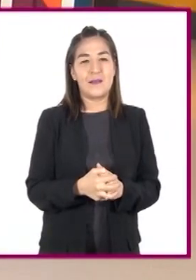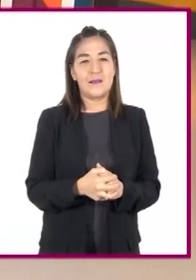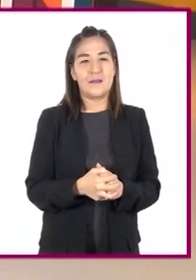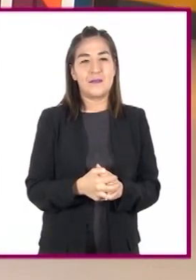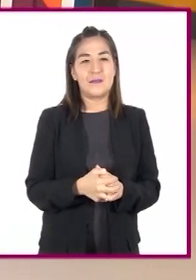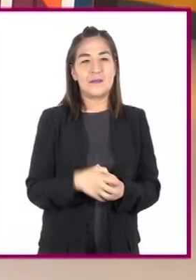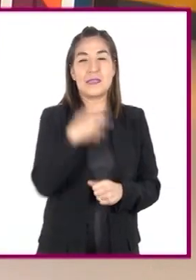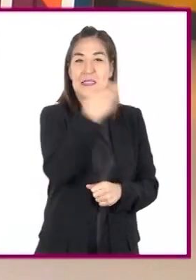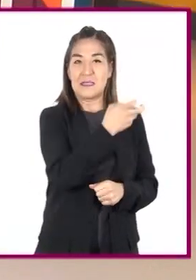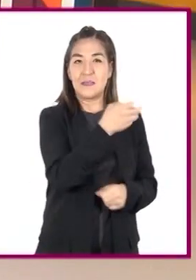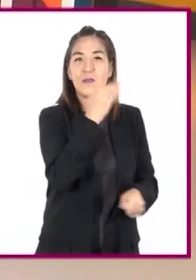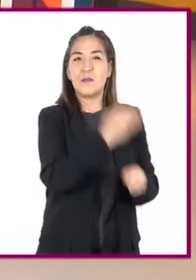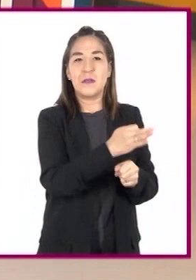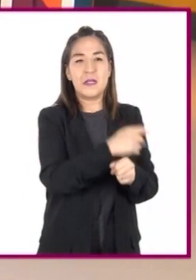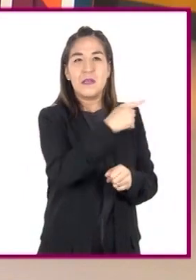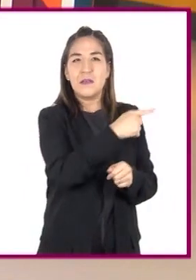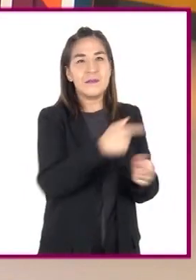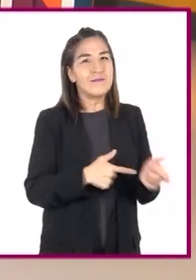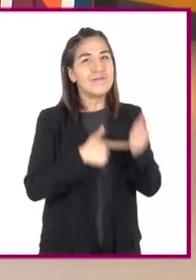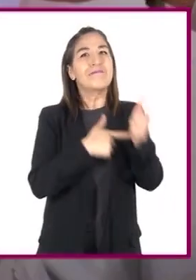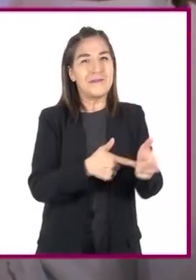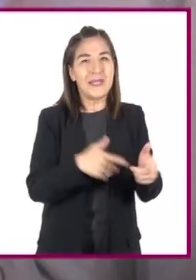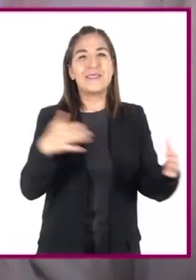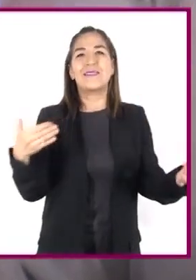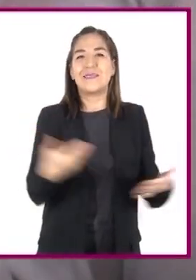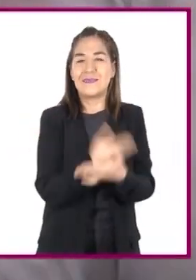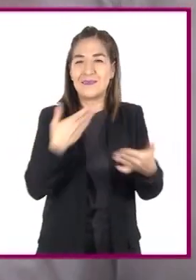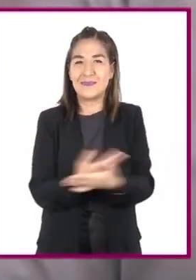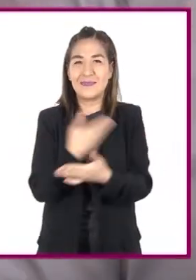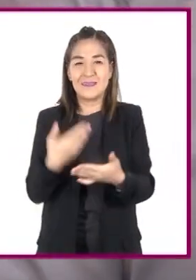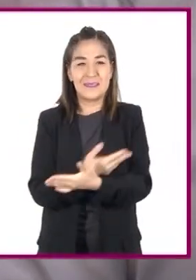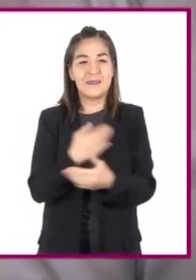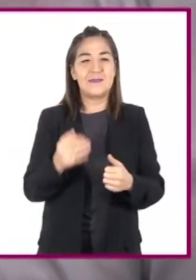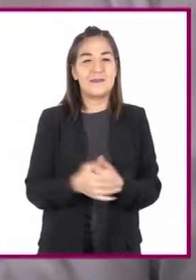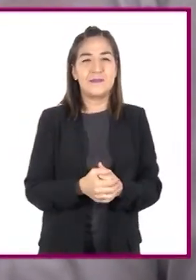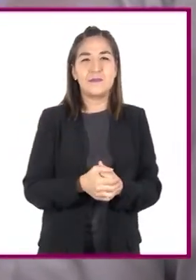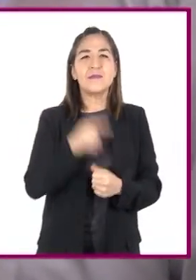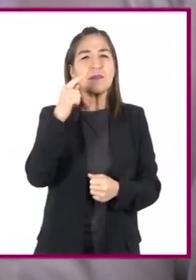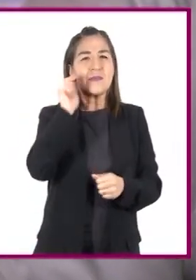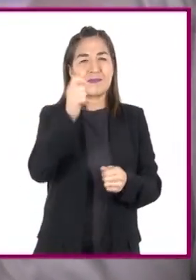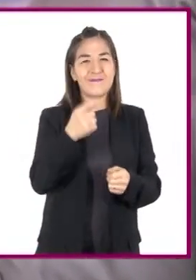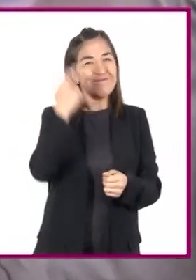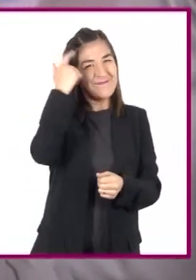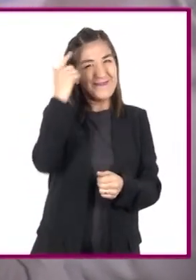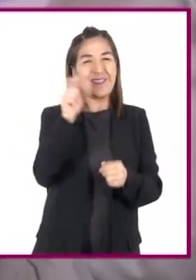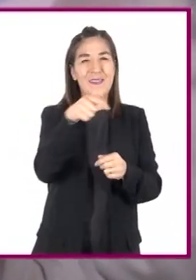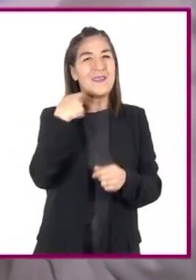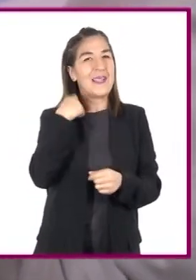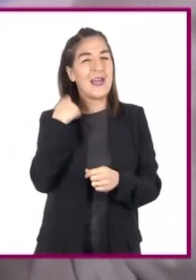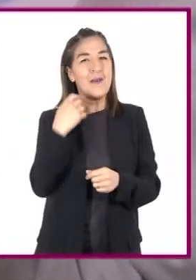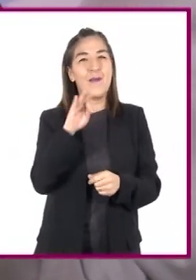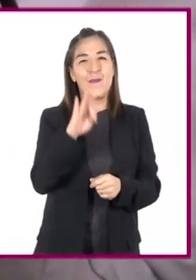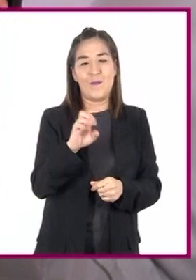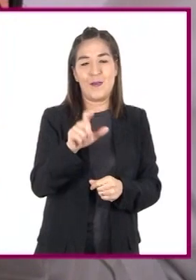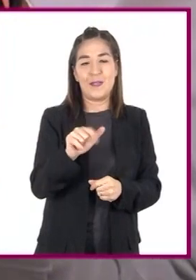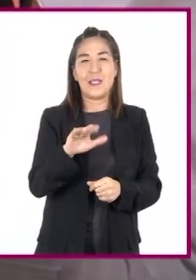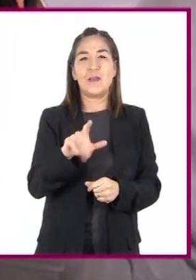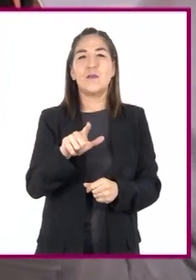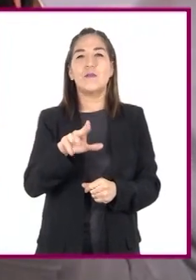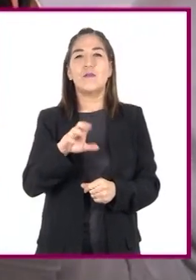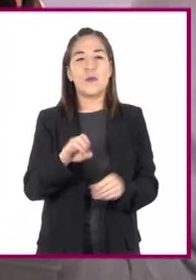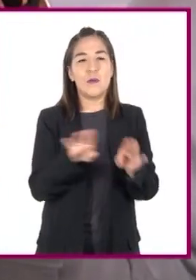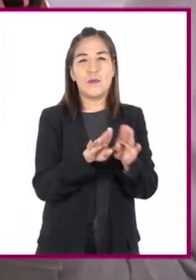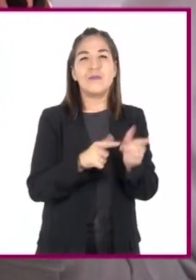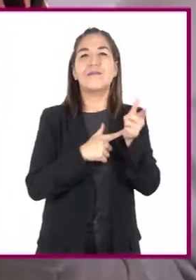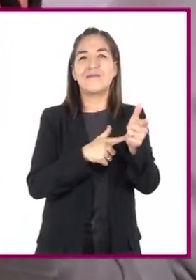Y este sigue dividiéndose y en el folículo y permitiendo el fenómeno del crecimiento